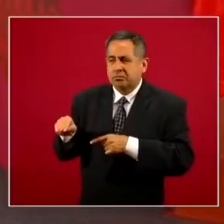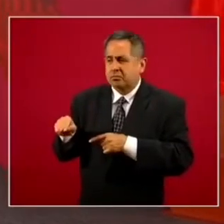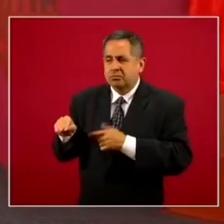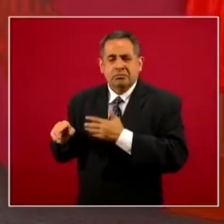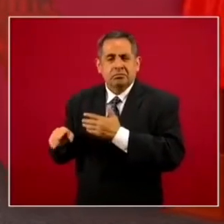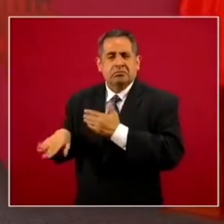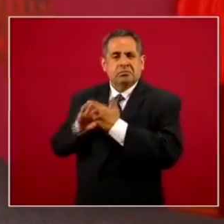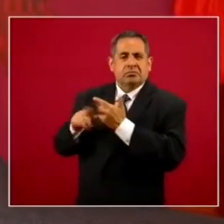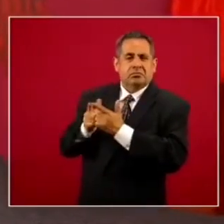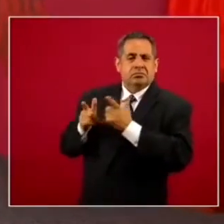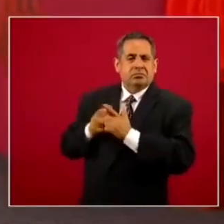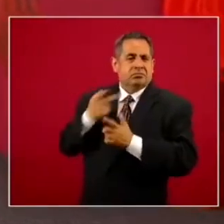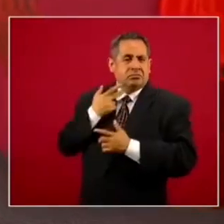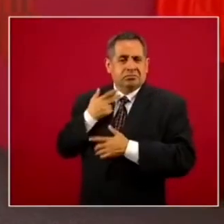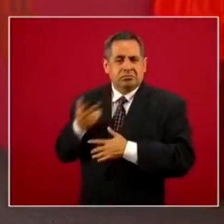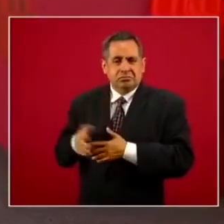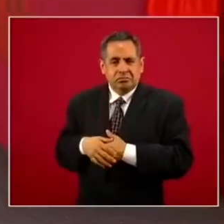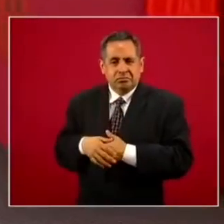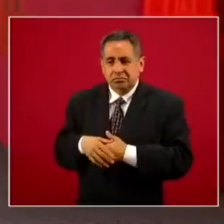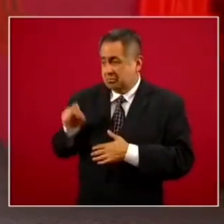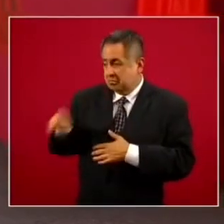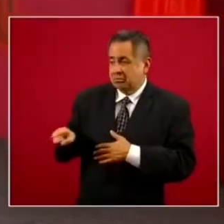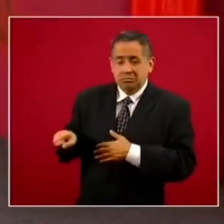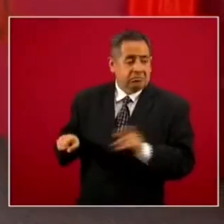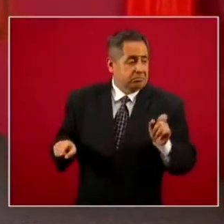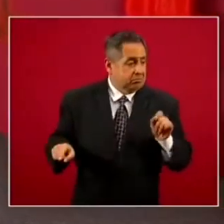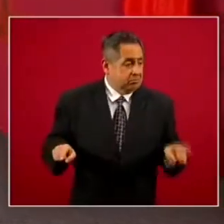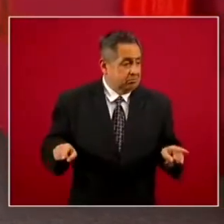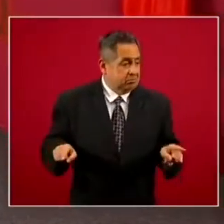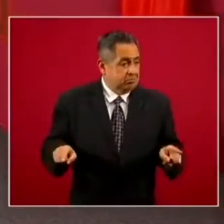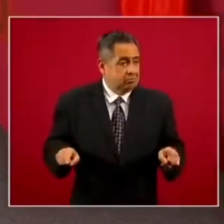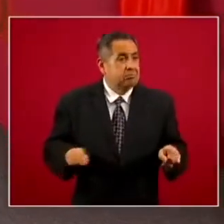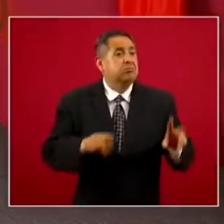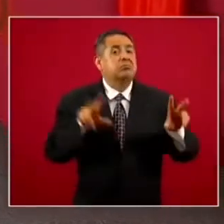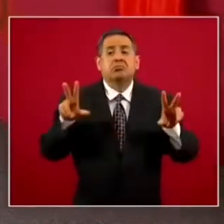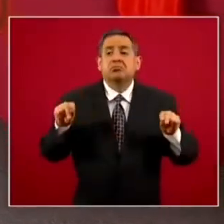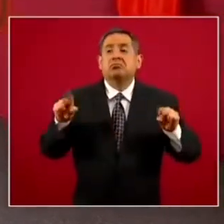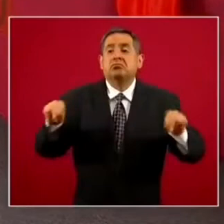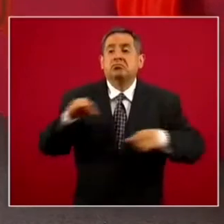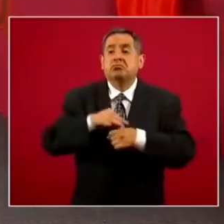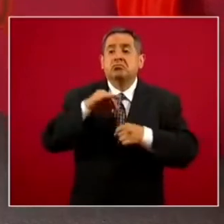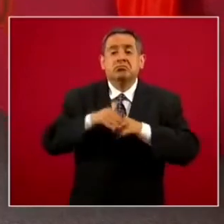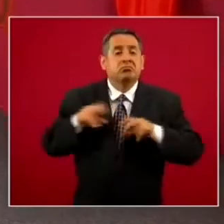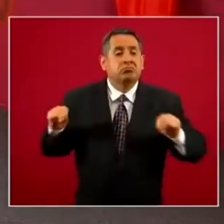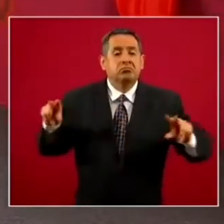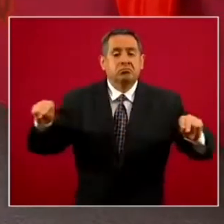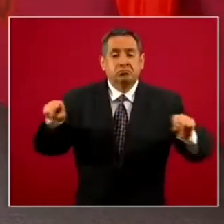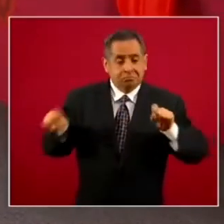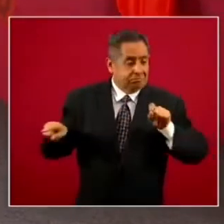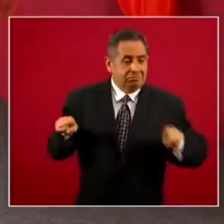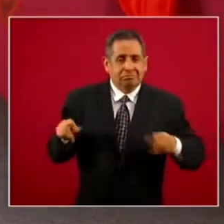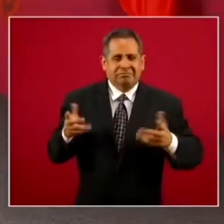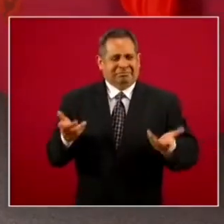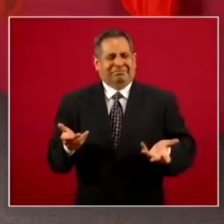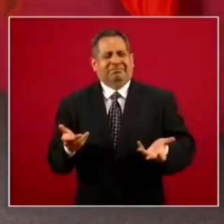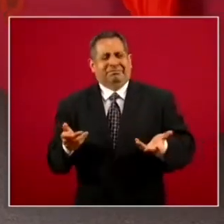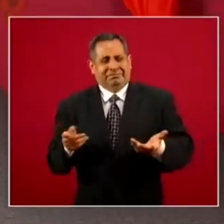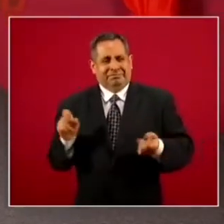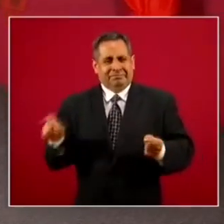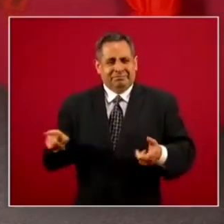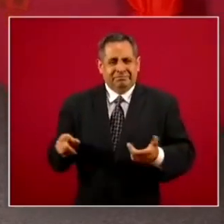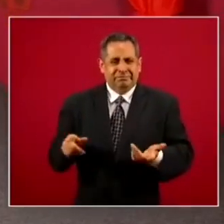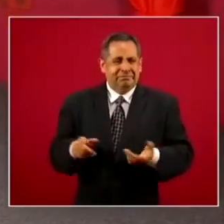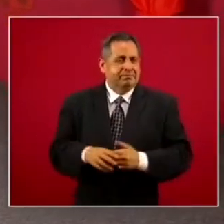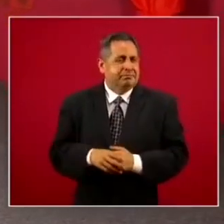antipartido a lo mismo. Y el discurso muy